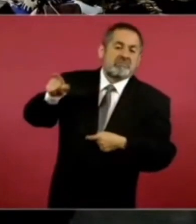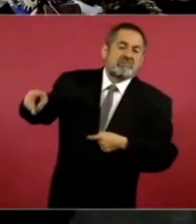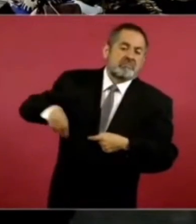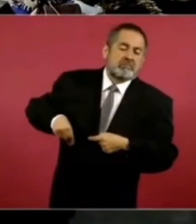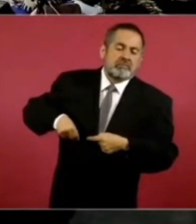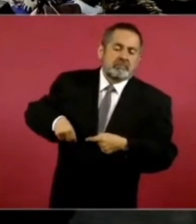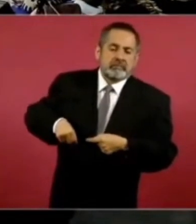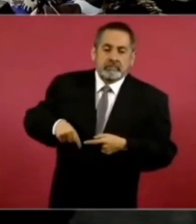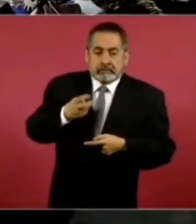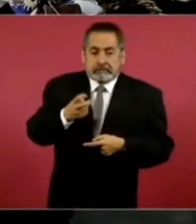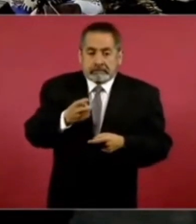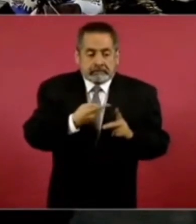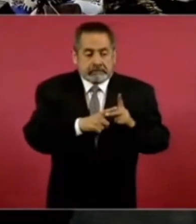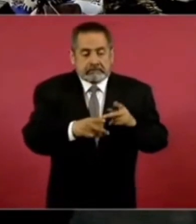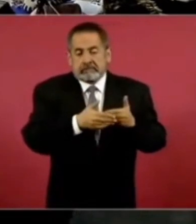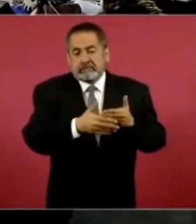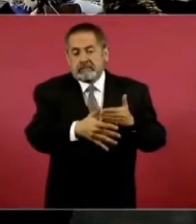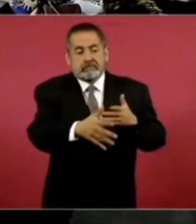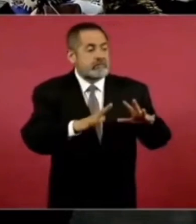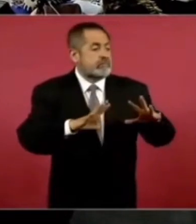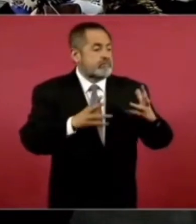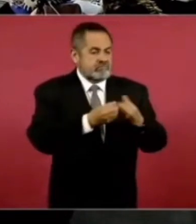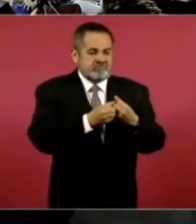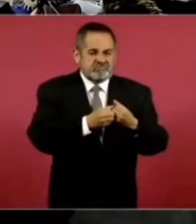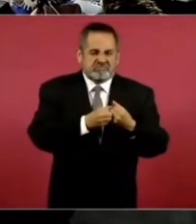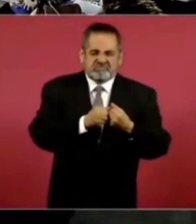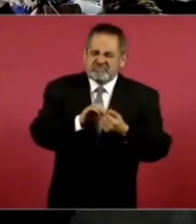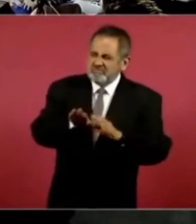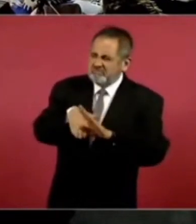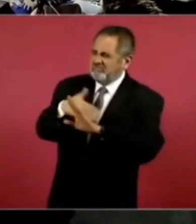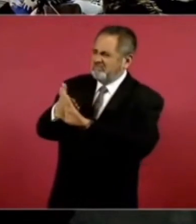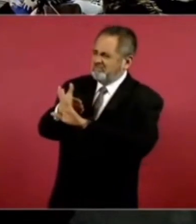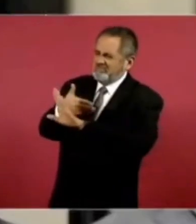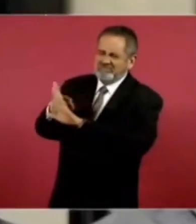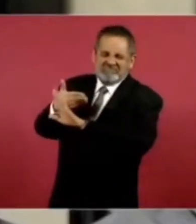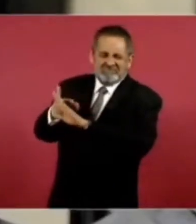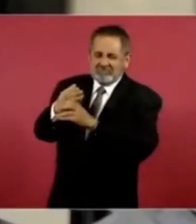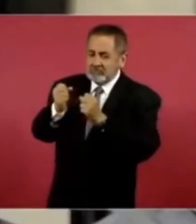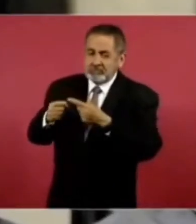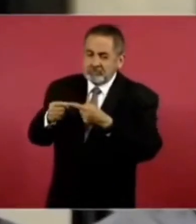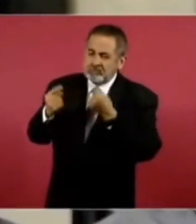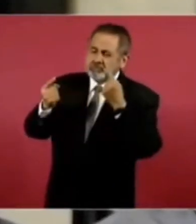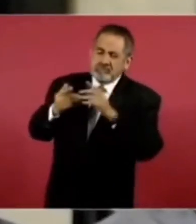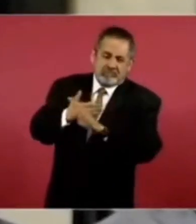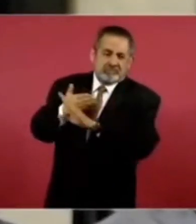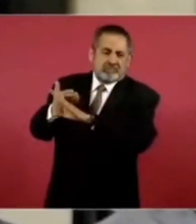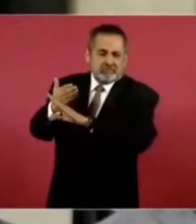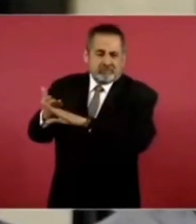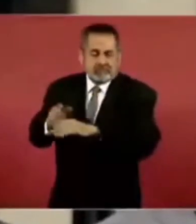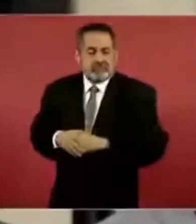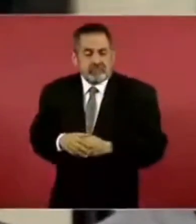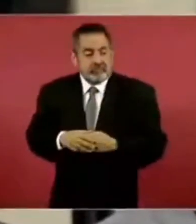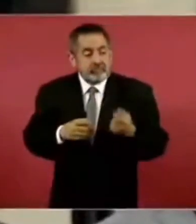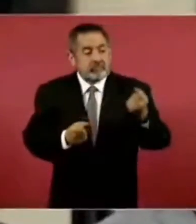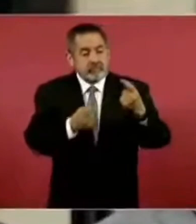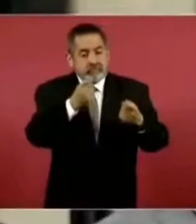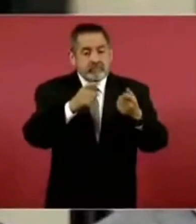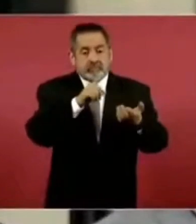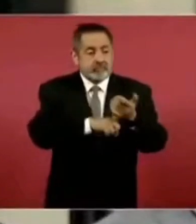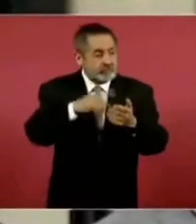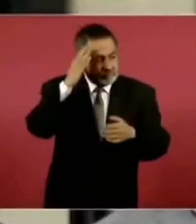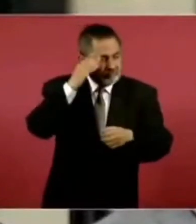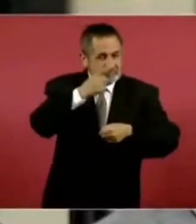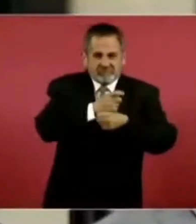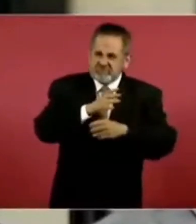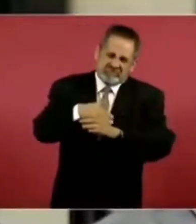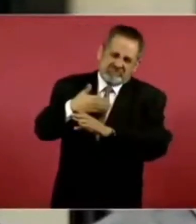de comunicación en conglomerado fueron pues, uno de los principales adversarios de su gobierno, en algunos casos el principal